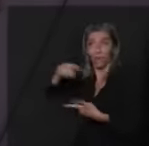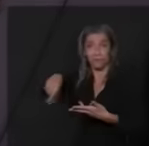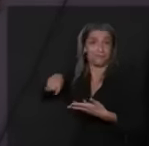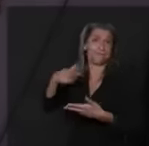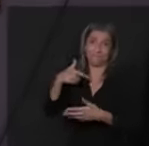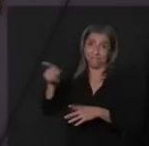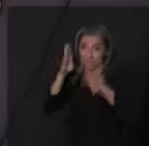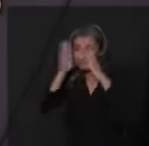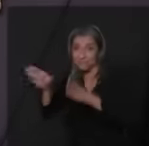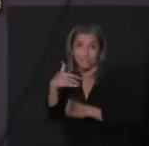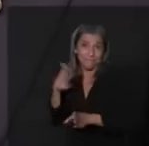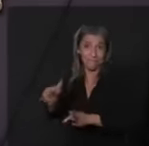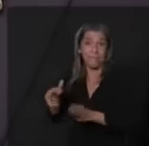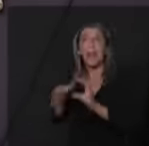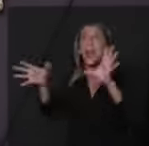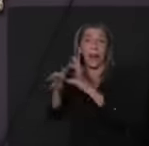Milei.